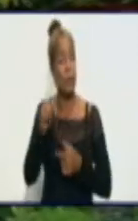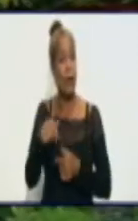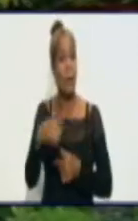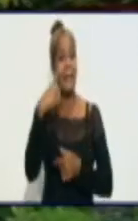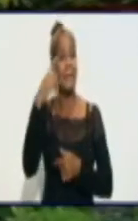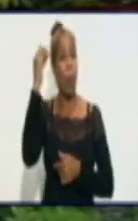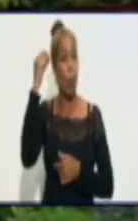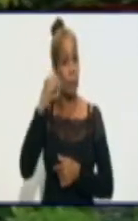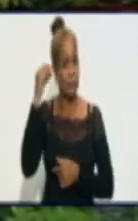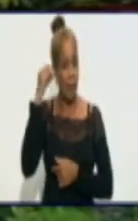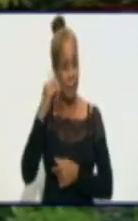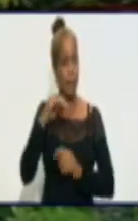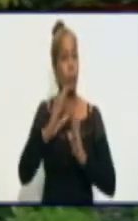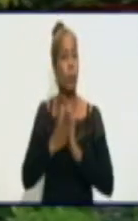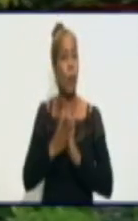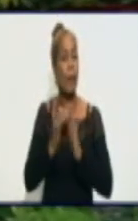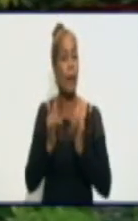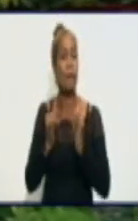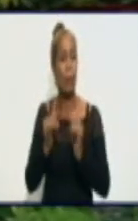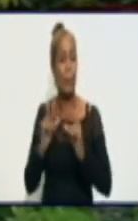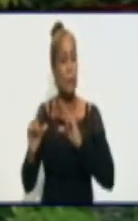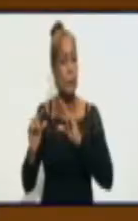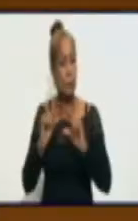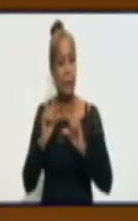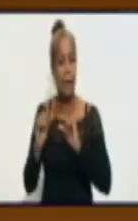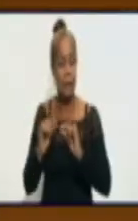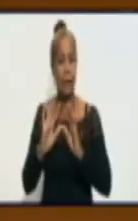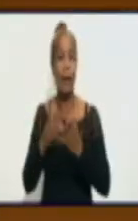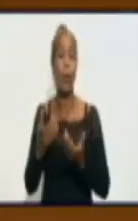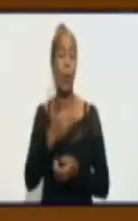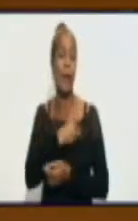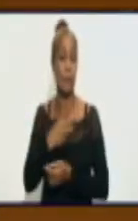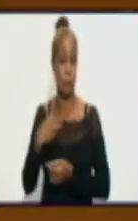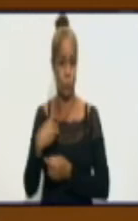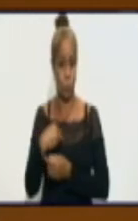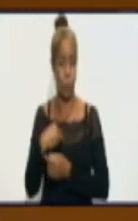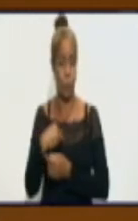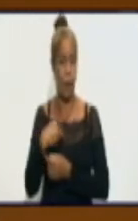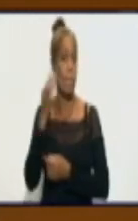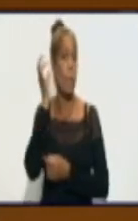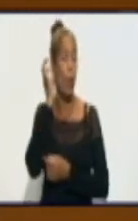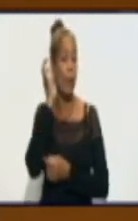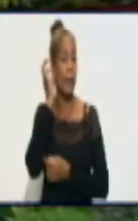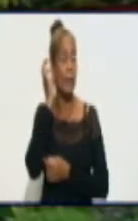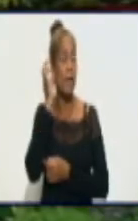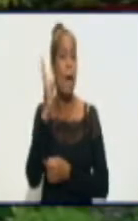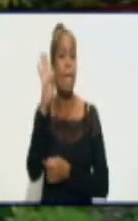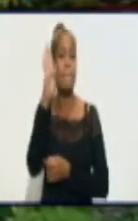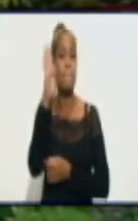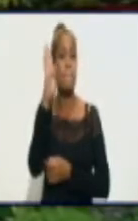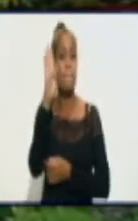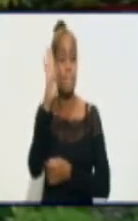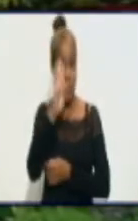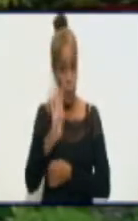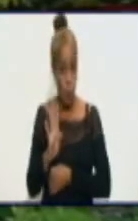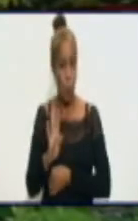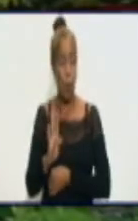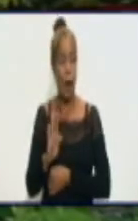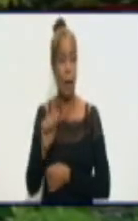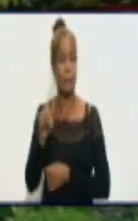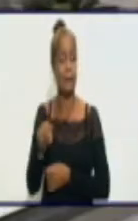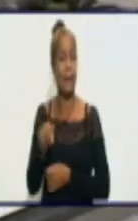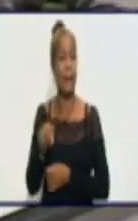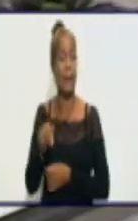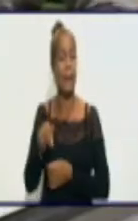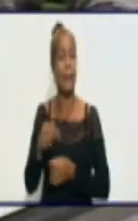la situación detallada en relación a este tema con la doctora Maricel Satín Esteban Rodríguez, bióloga del Centro Provincial de Higiene y Epidemiología en